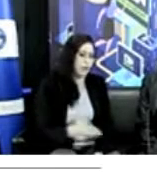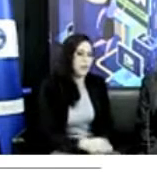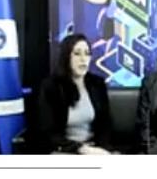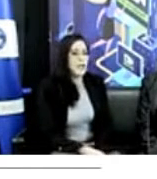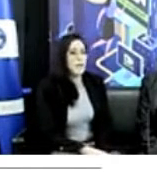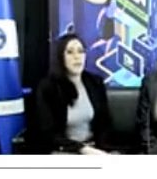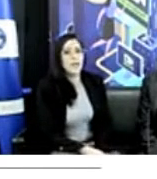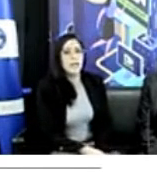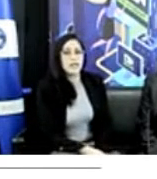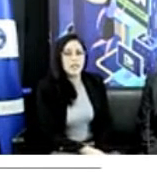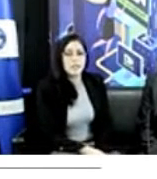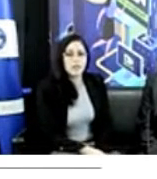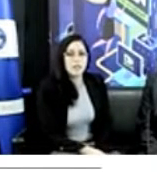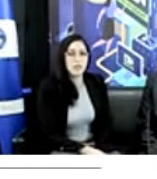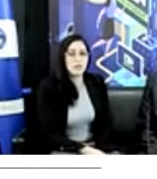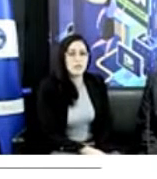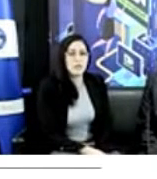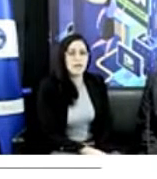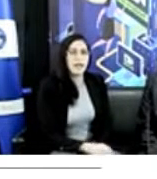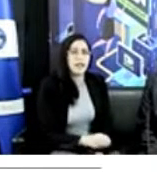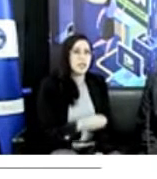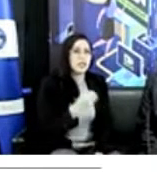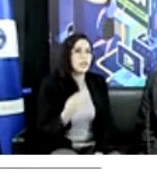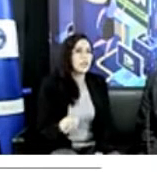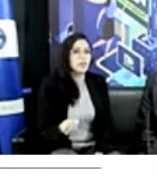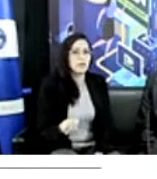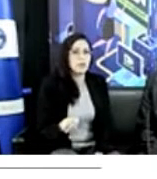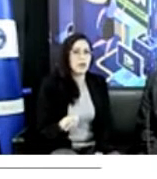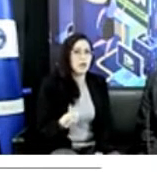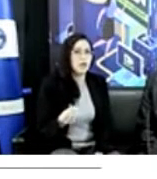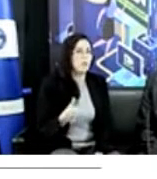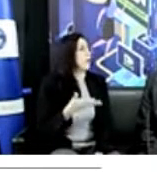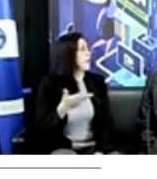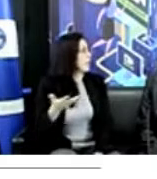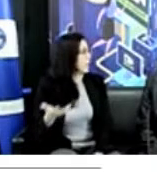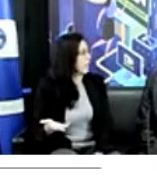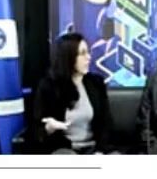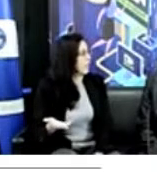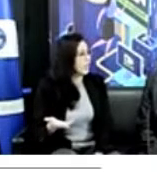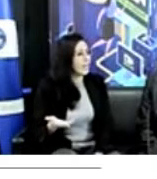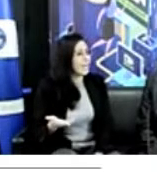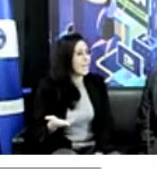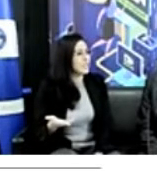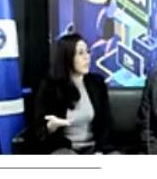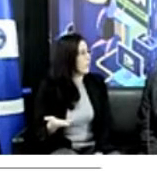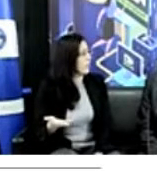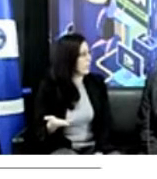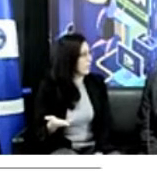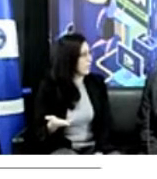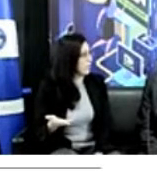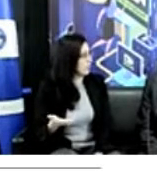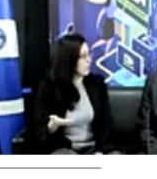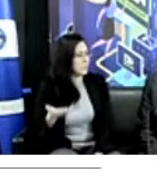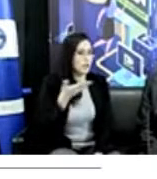de alcohol, y que entonces las personas podemos observar, si yo estoy consumiendo alcohol, en qué nivel de riesgo me